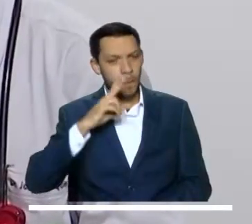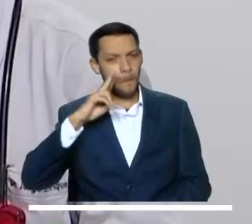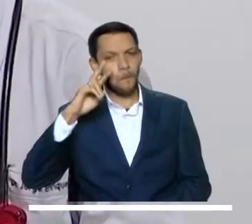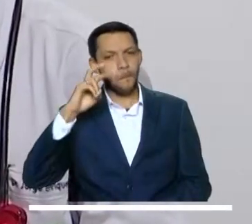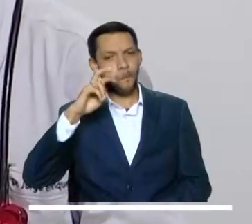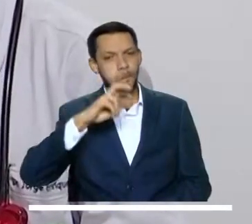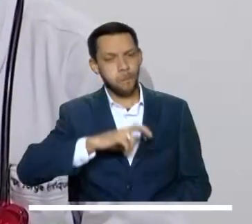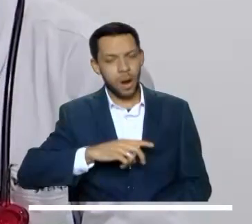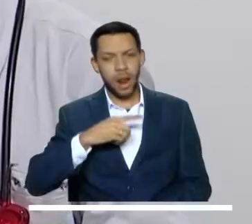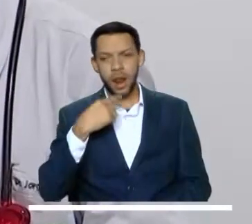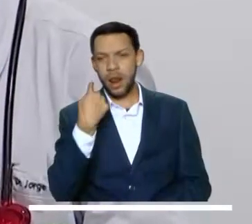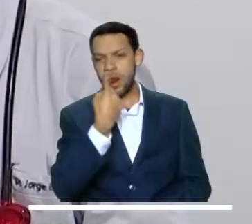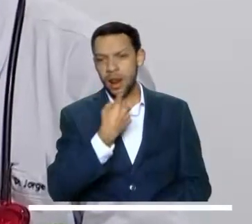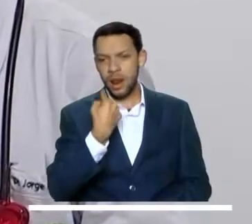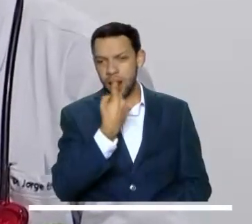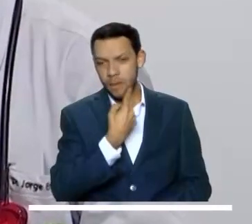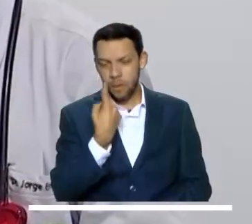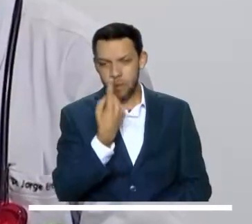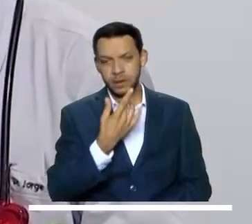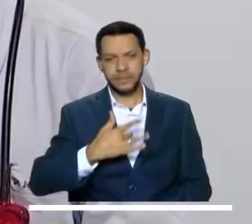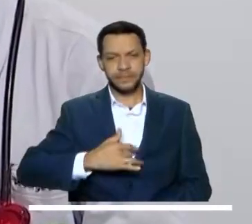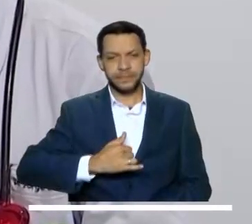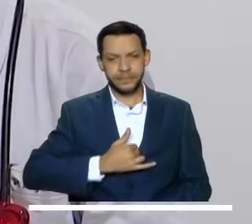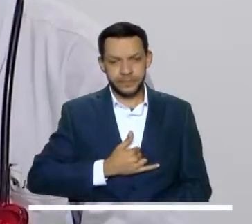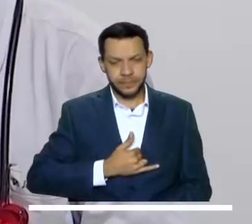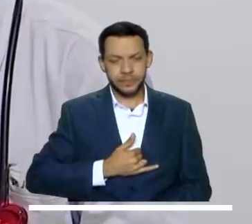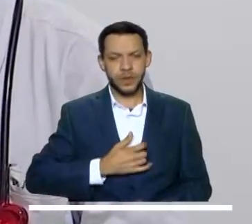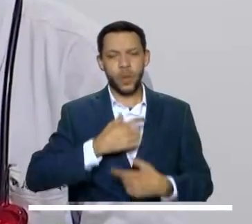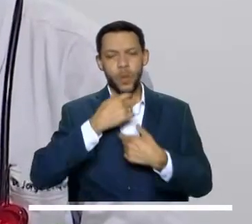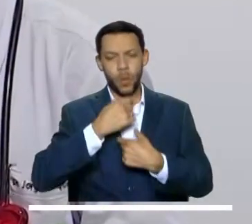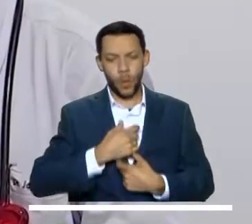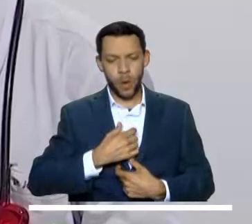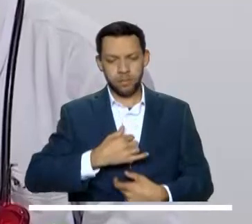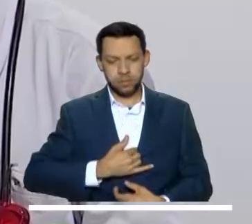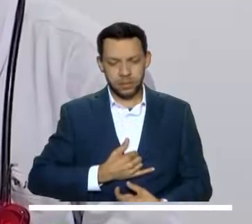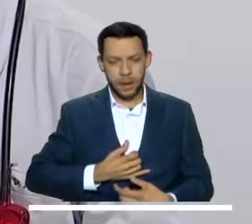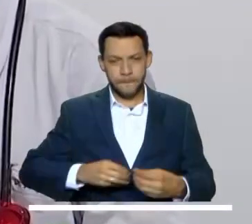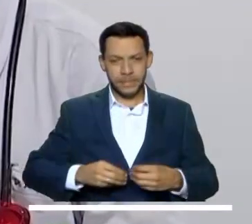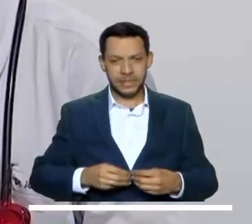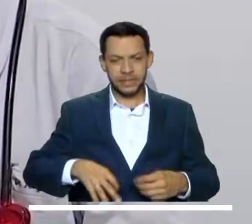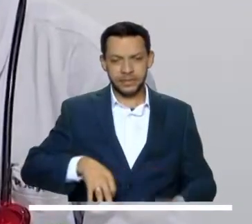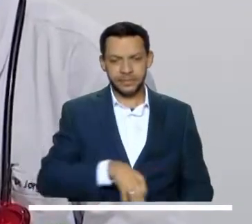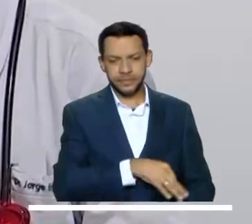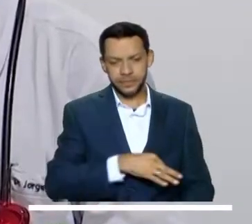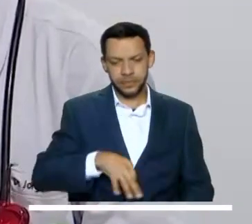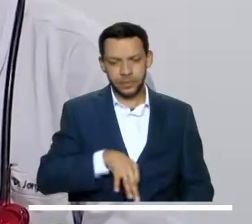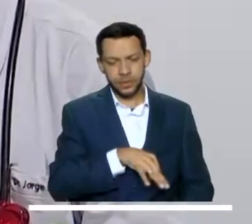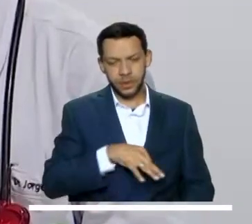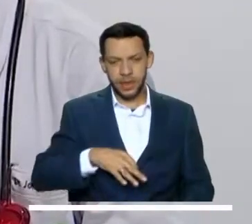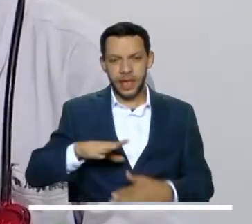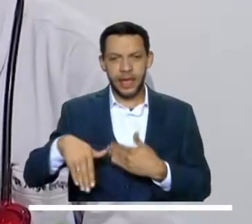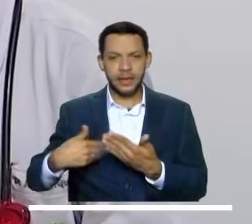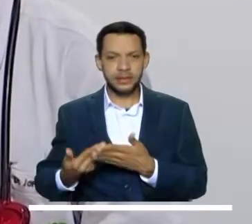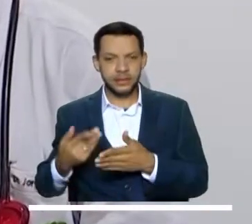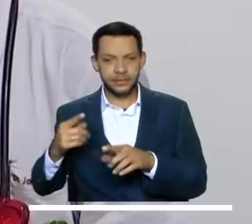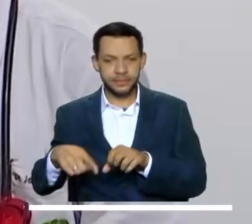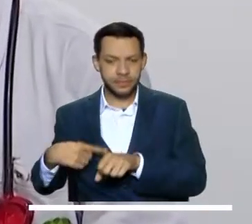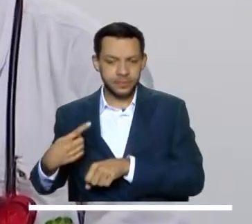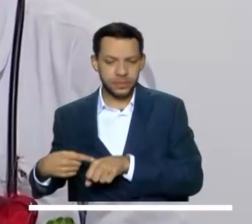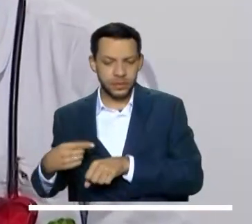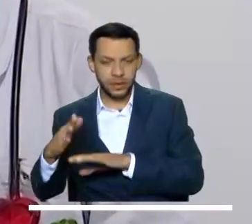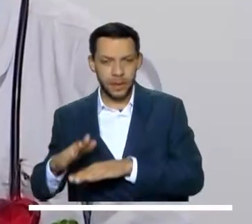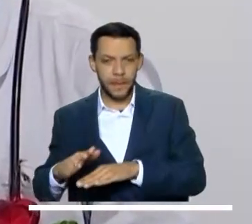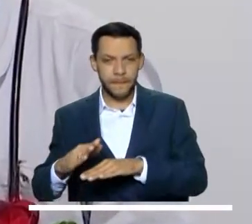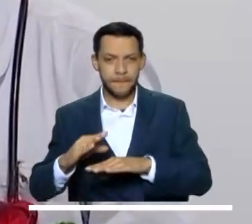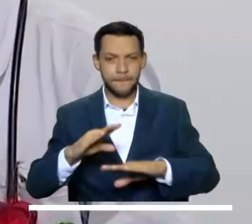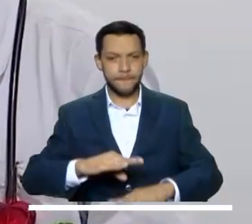aparato digestivo, o sea, va desde la boca, lo que es el esófago, el estómago y todos los intestinos hasta el ano, ¿sí? Evalúa toda la parte tanto superior